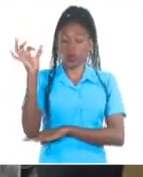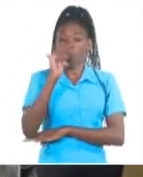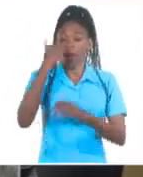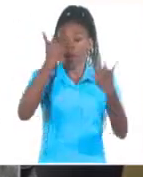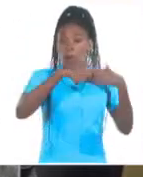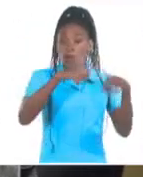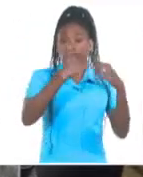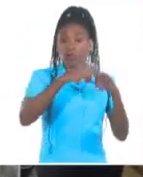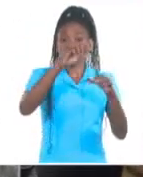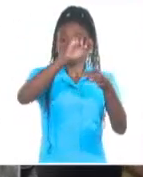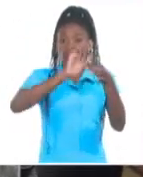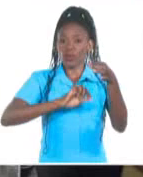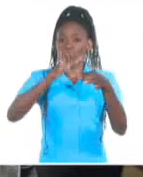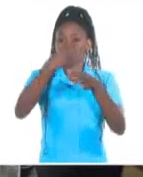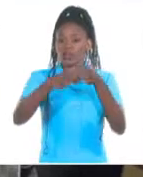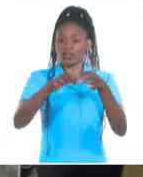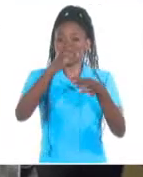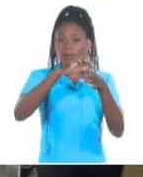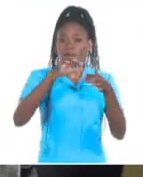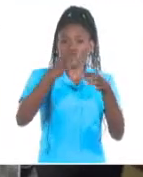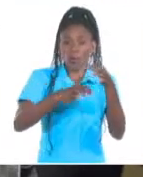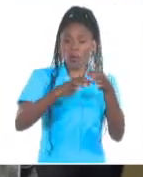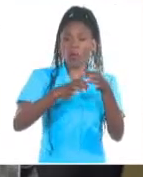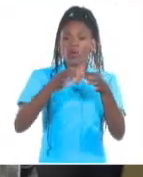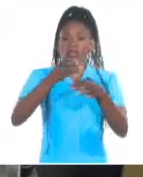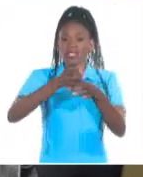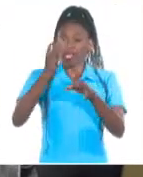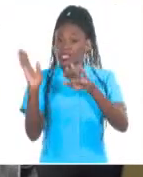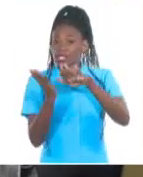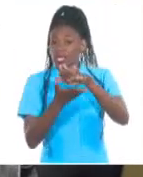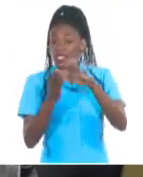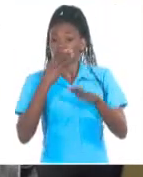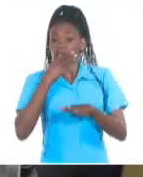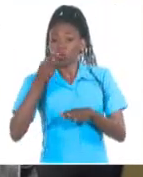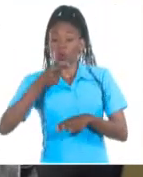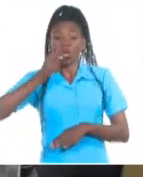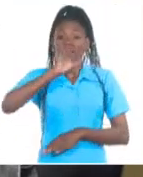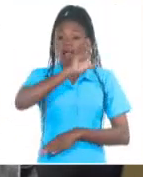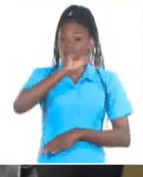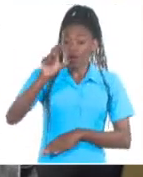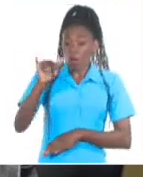de maíz, caña de azúcar, café, podemos tener